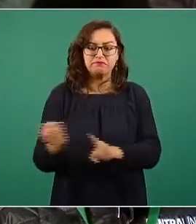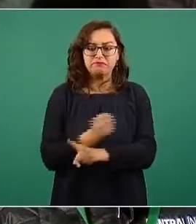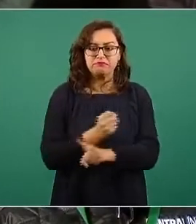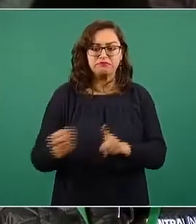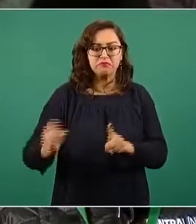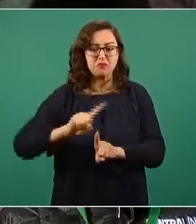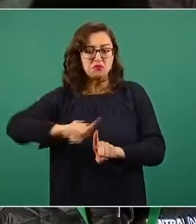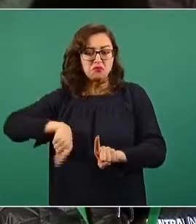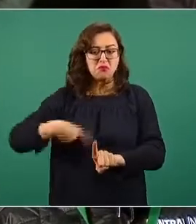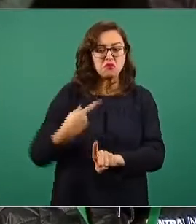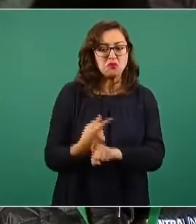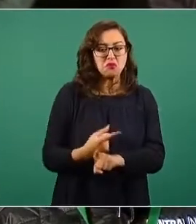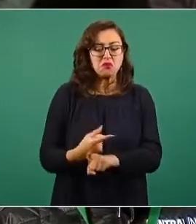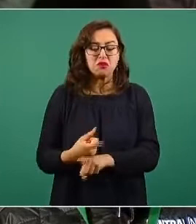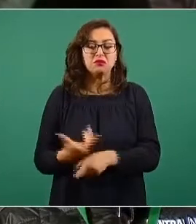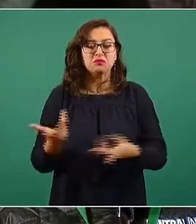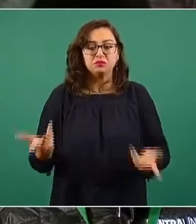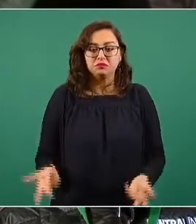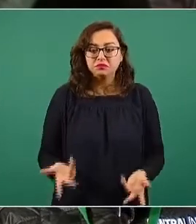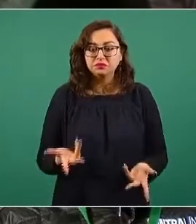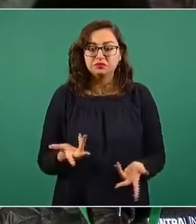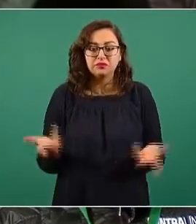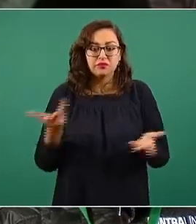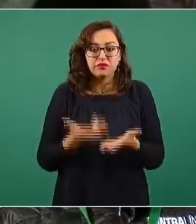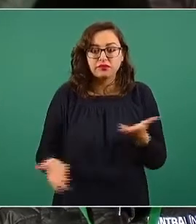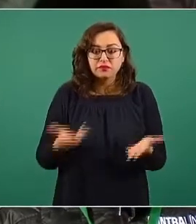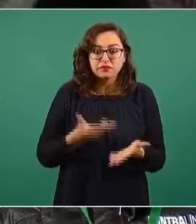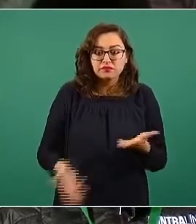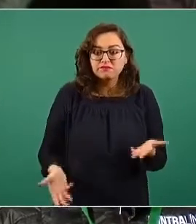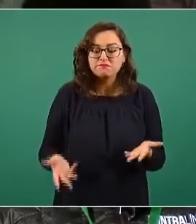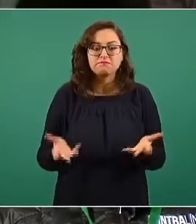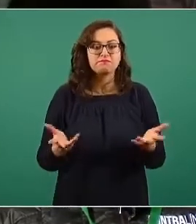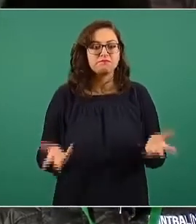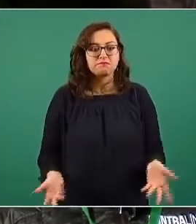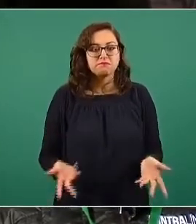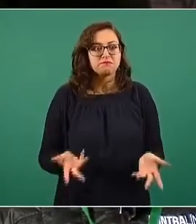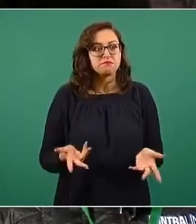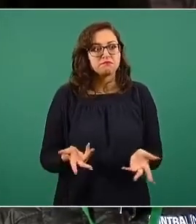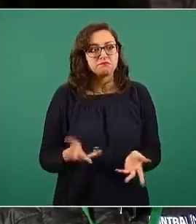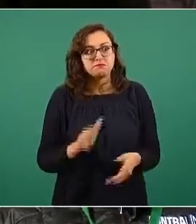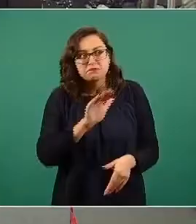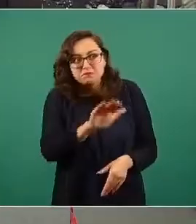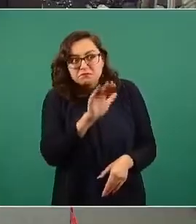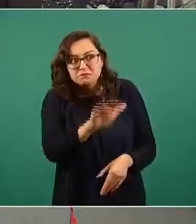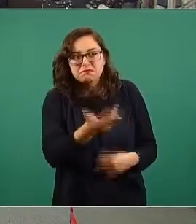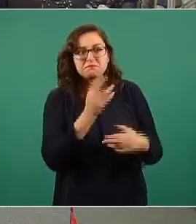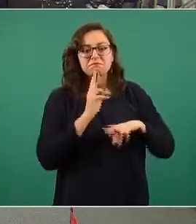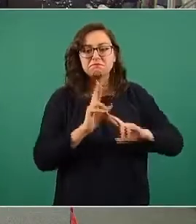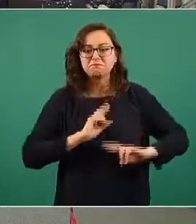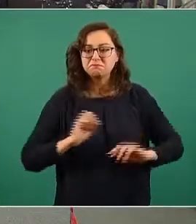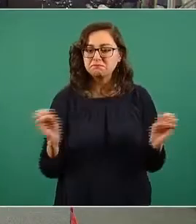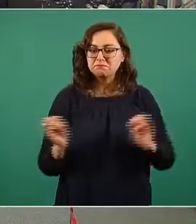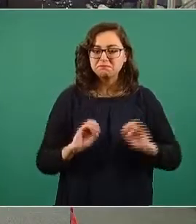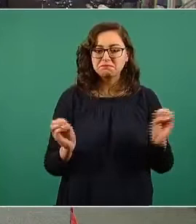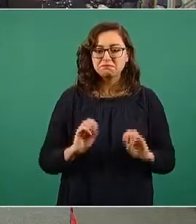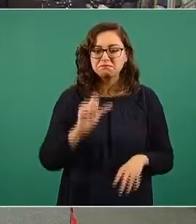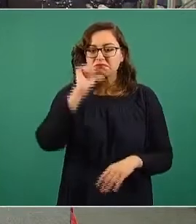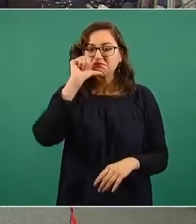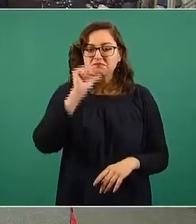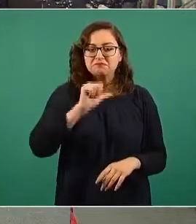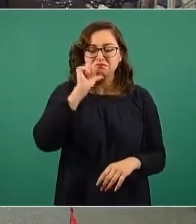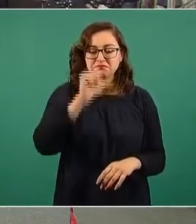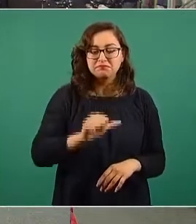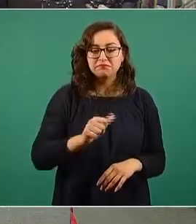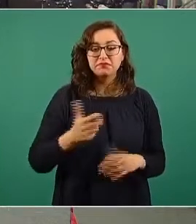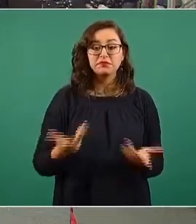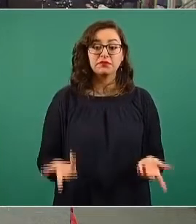violado, y hasta el momento ni ella ni otros más que se encuentran ahí, pues ha habido alguna respuesta pese a lo